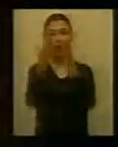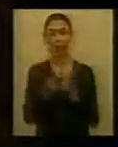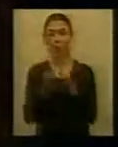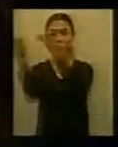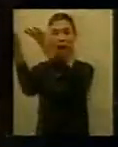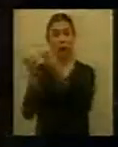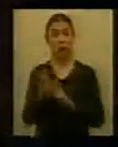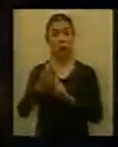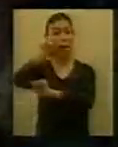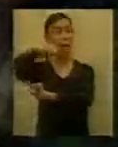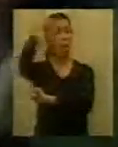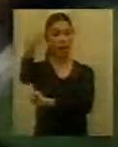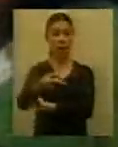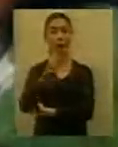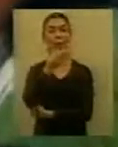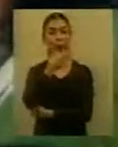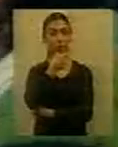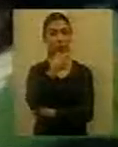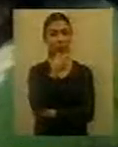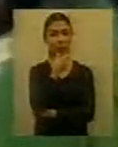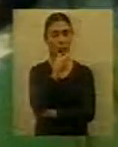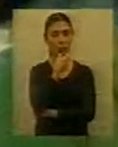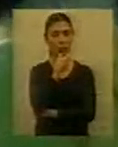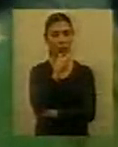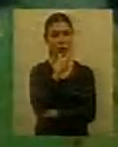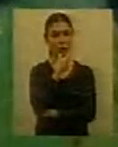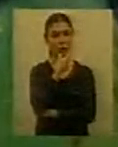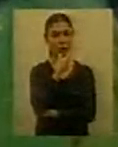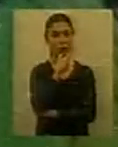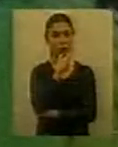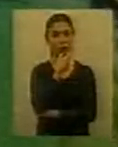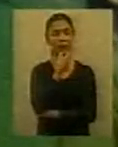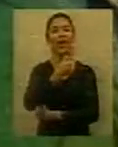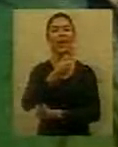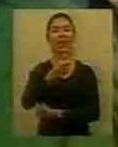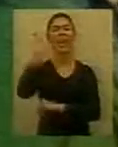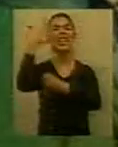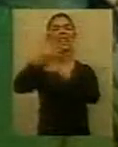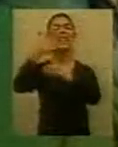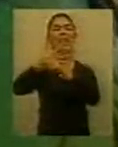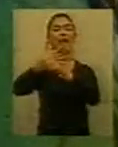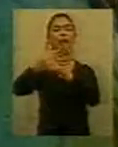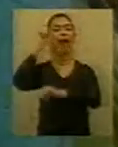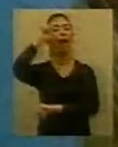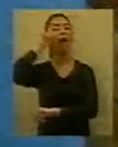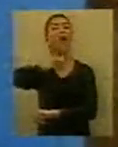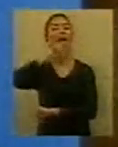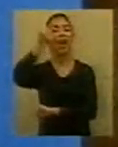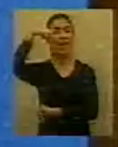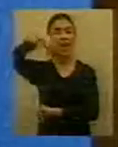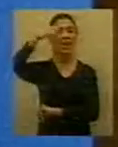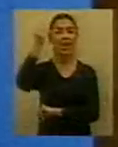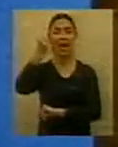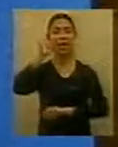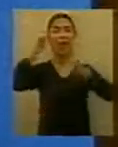vecinos. Mañana, por ejemplo, vamos a estar en la quinta etapa visitando a los vecinos para charlar, para conversar con